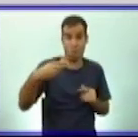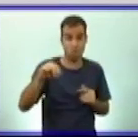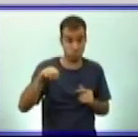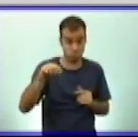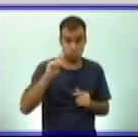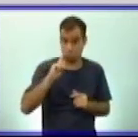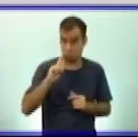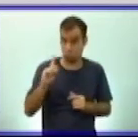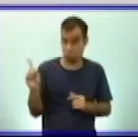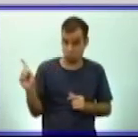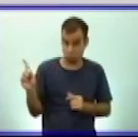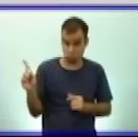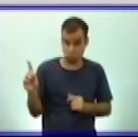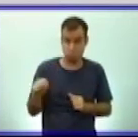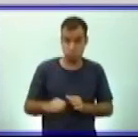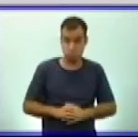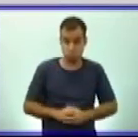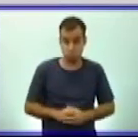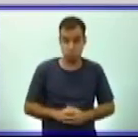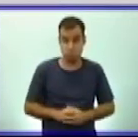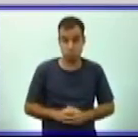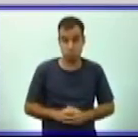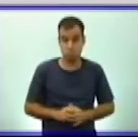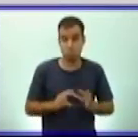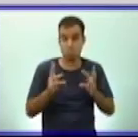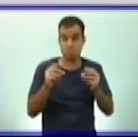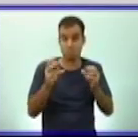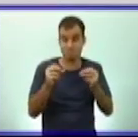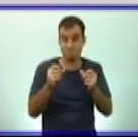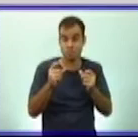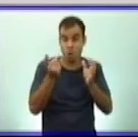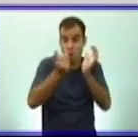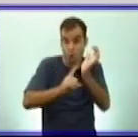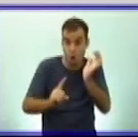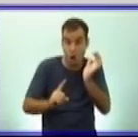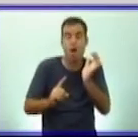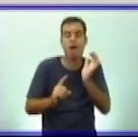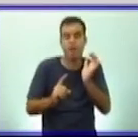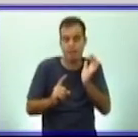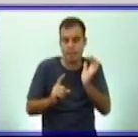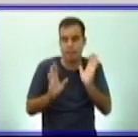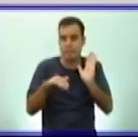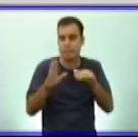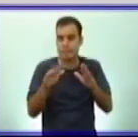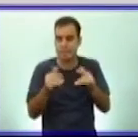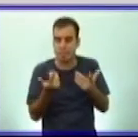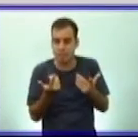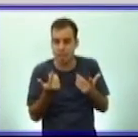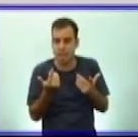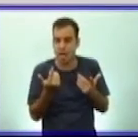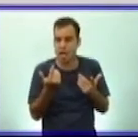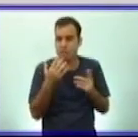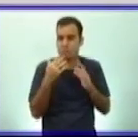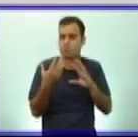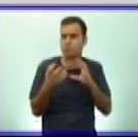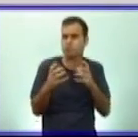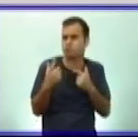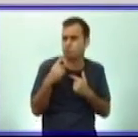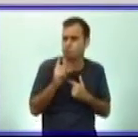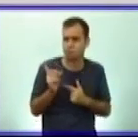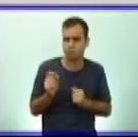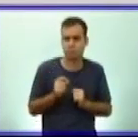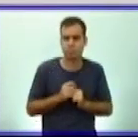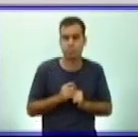corriente instantánea sería dependiente de la oposición presente en este circuito. Esa